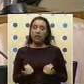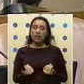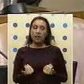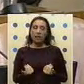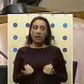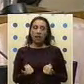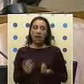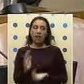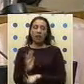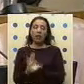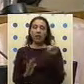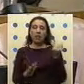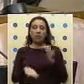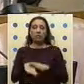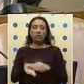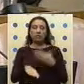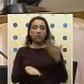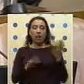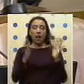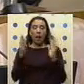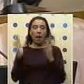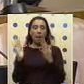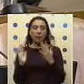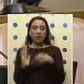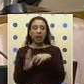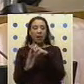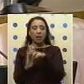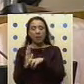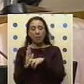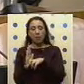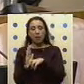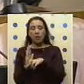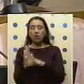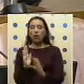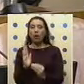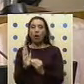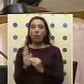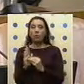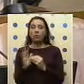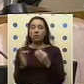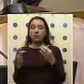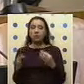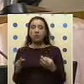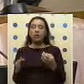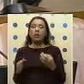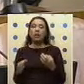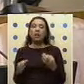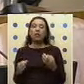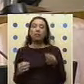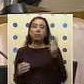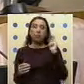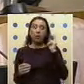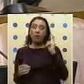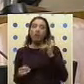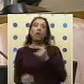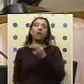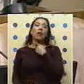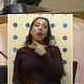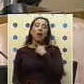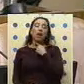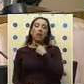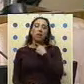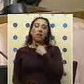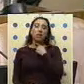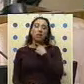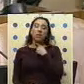de la revocación de la calificación ambiental al proyecto o la incorporación de medidas que impidan definitivamente y garanticen, cosa